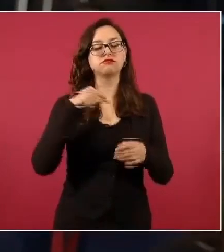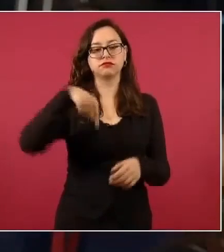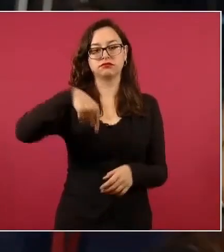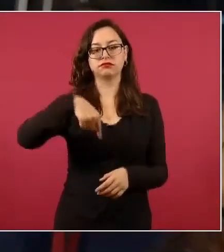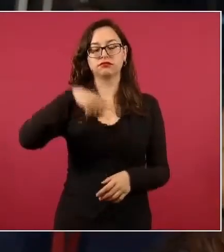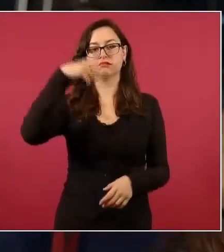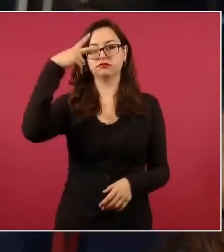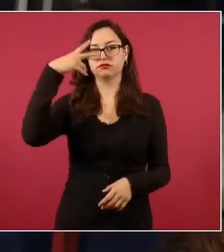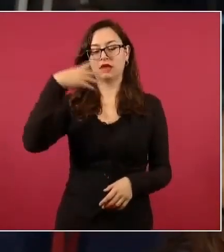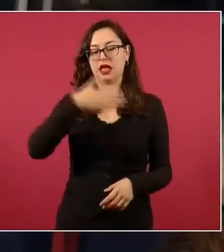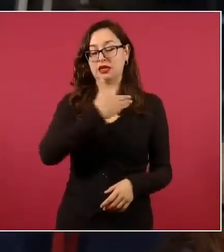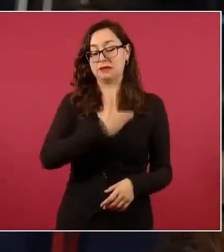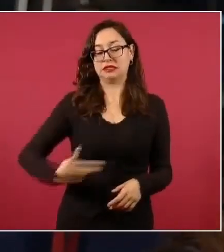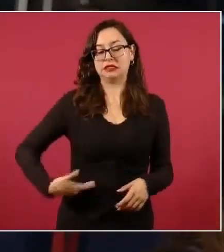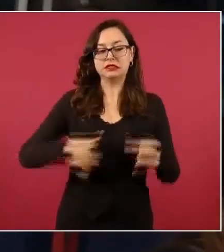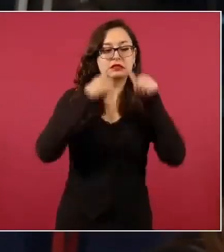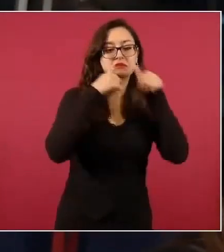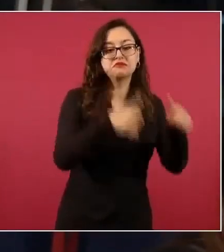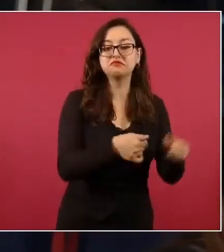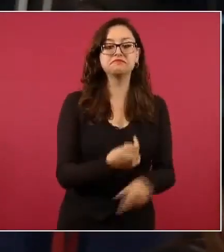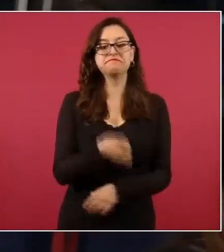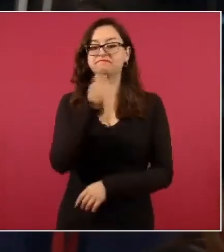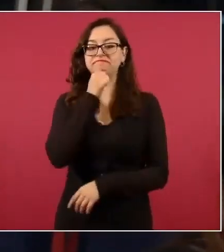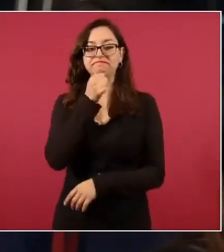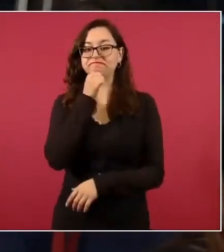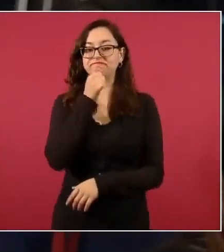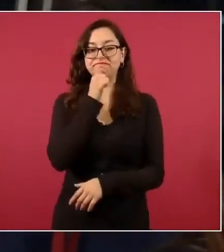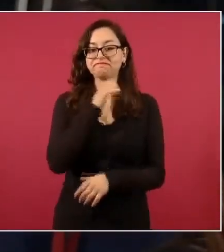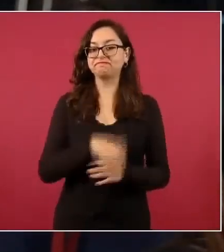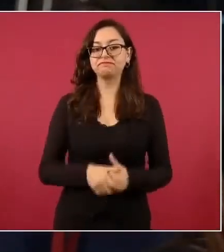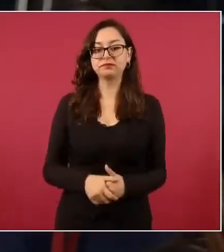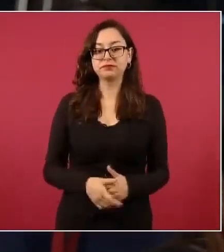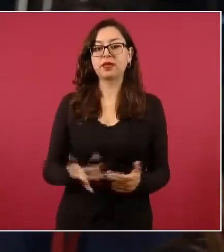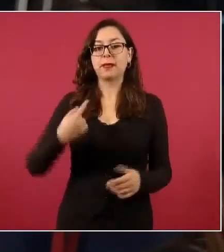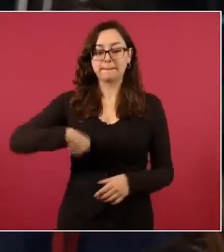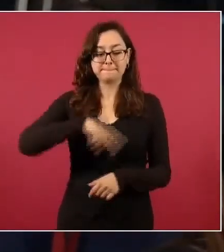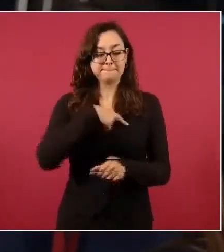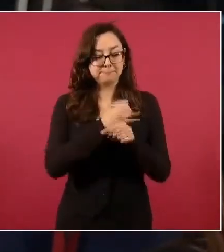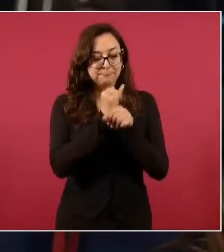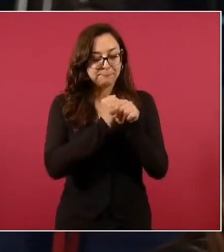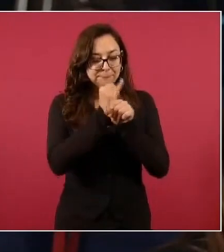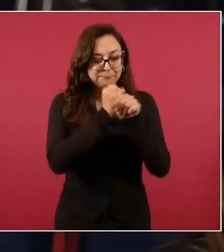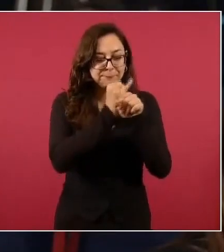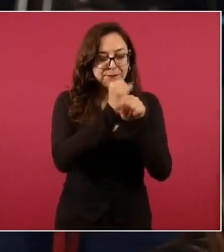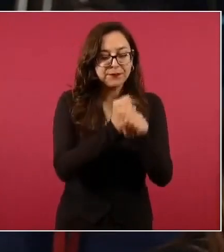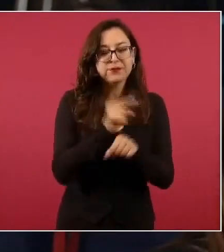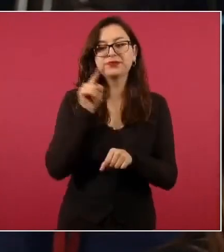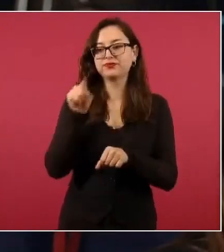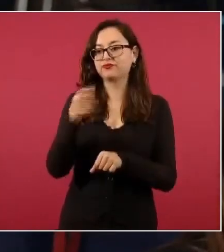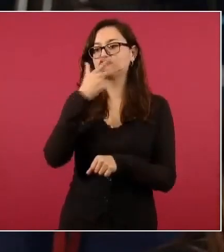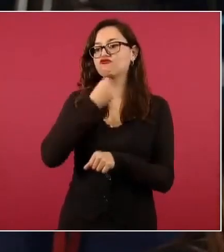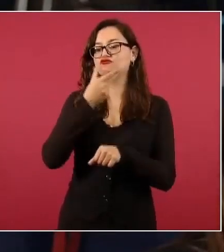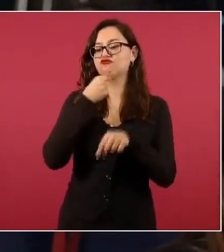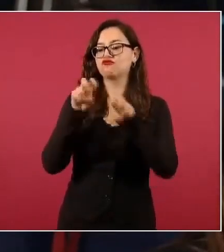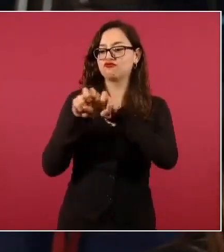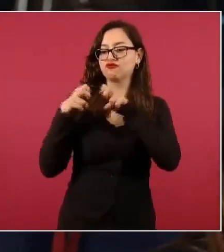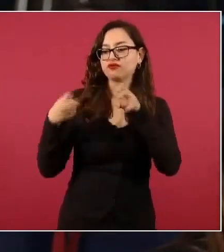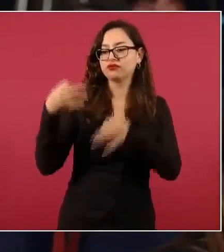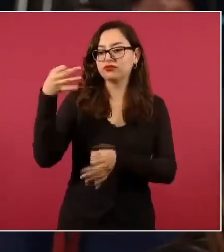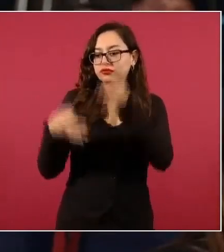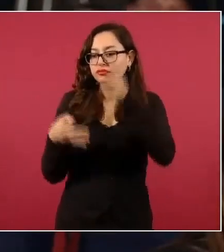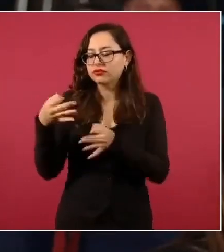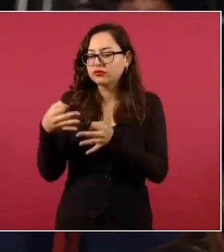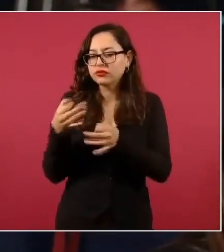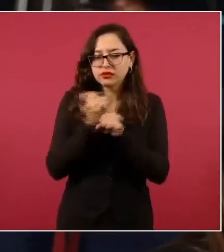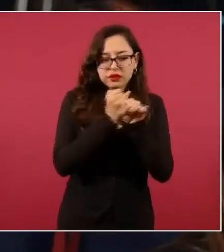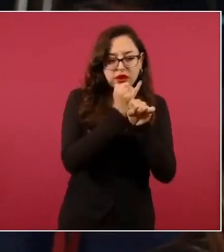atendido. Presidente, nosotros continuamos con la investigación y descubrimos que la familia del ministro está implicada en más de 10